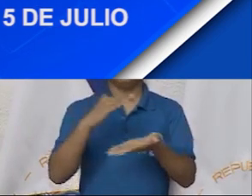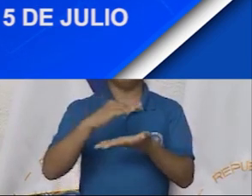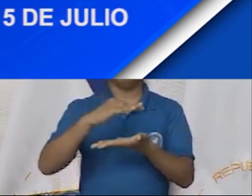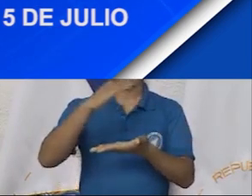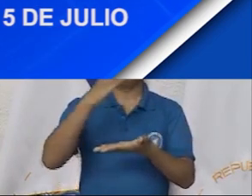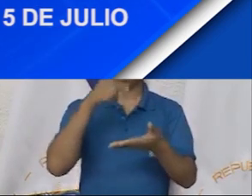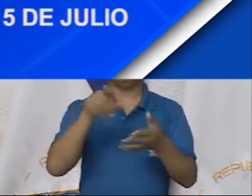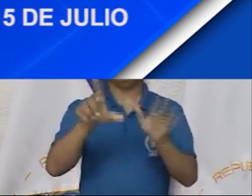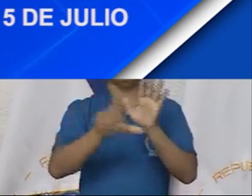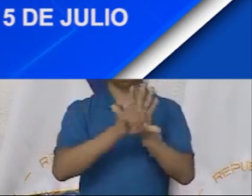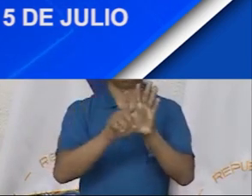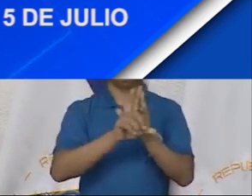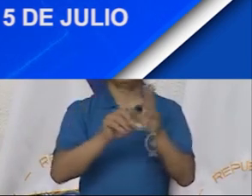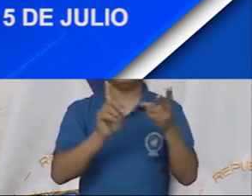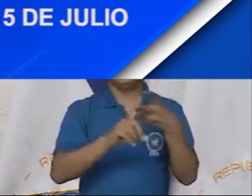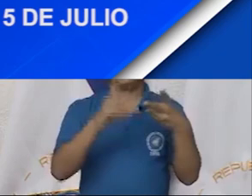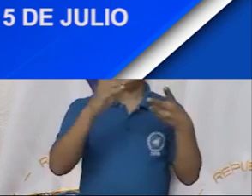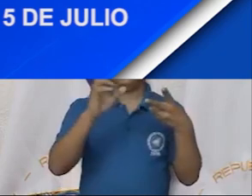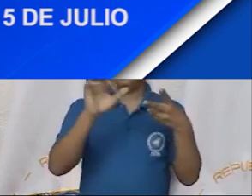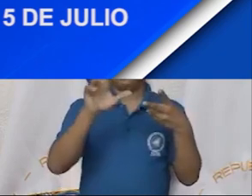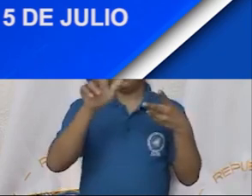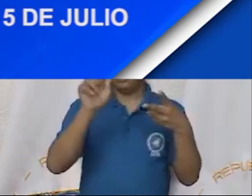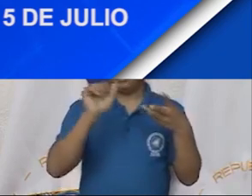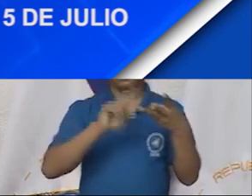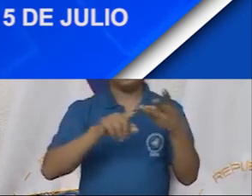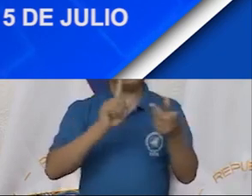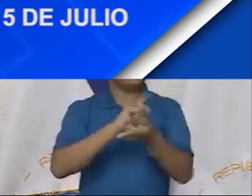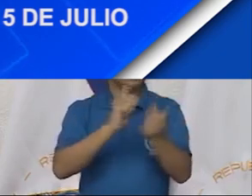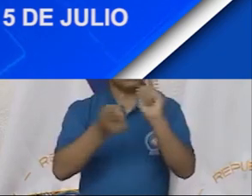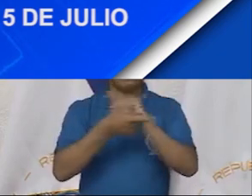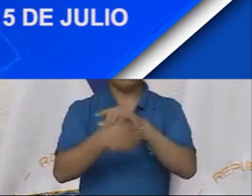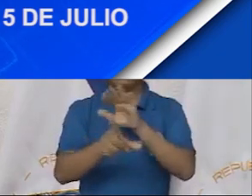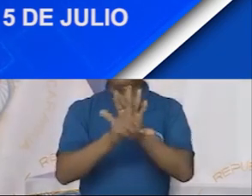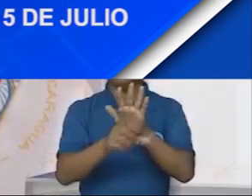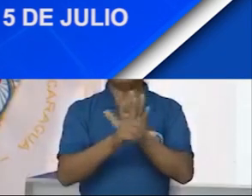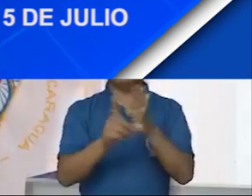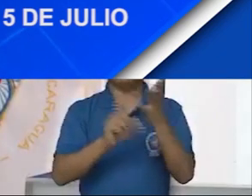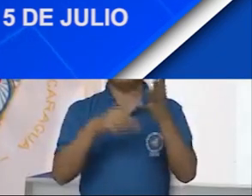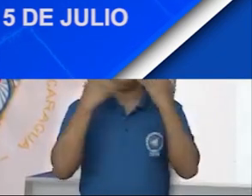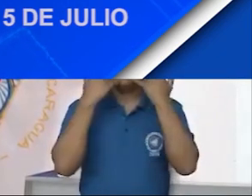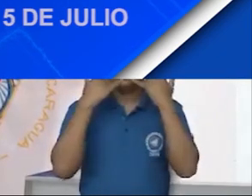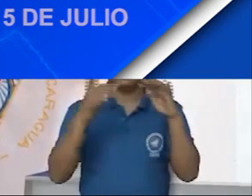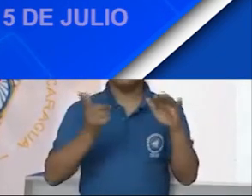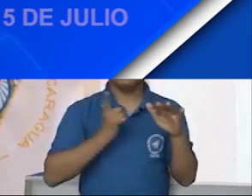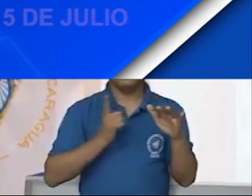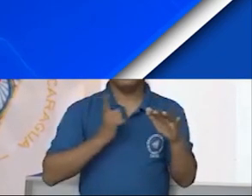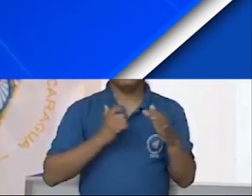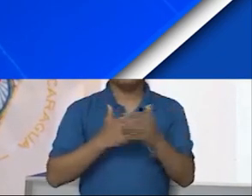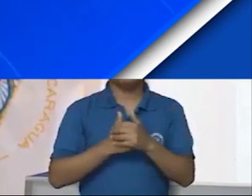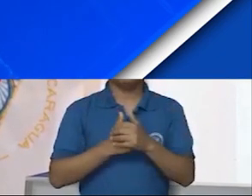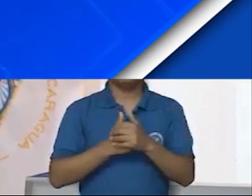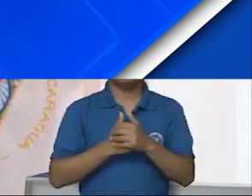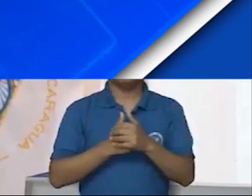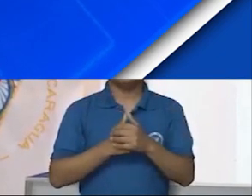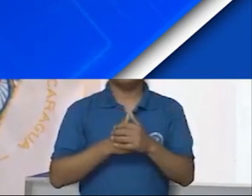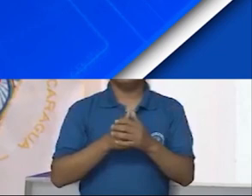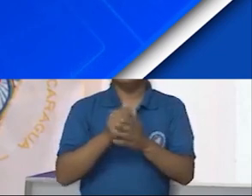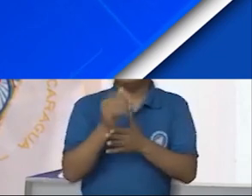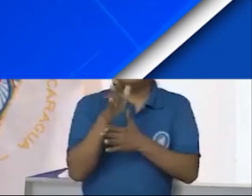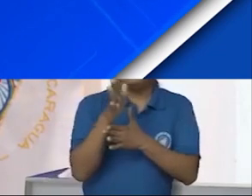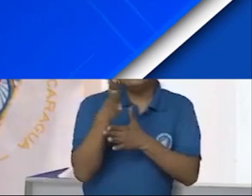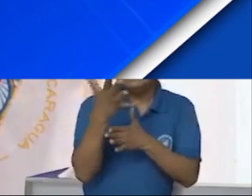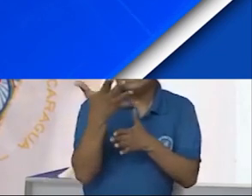de leyes, decretos, resoluciones, declaraciones. Tuvimos casi,